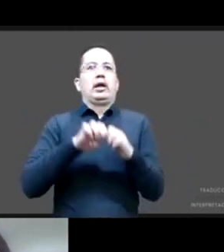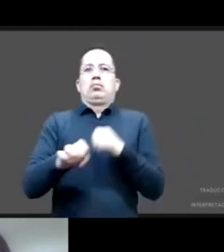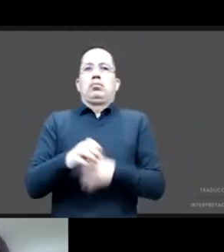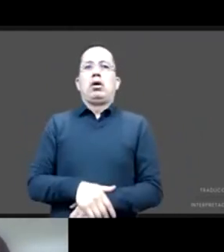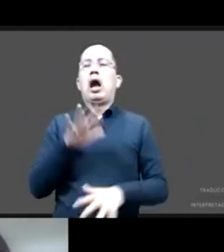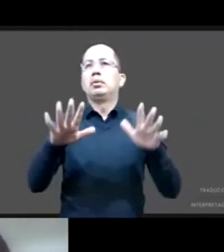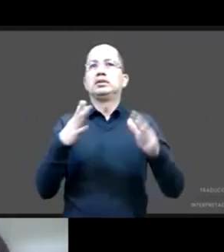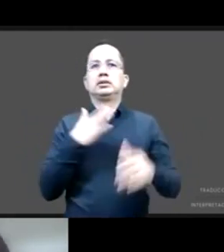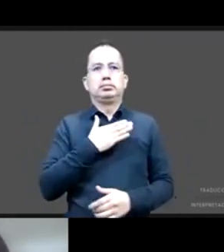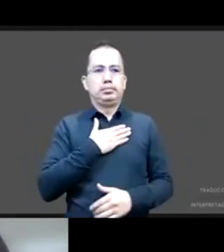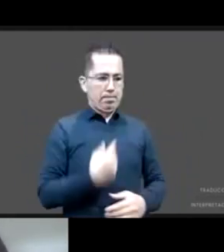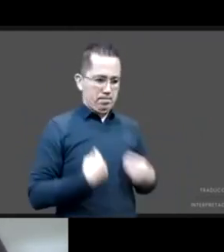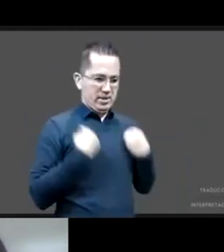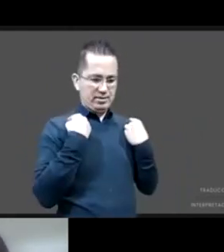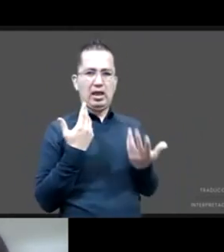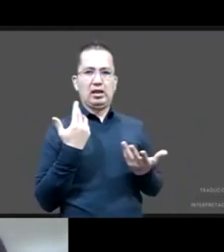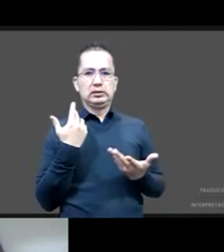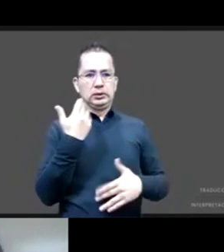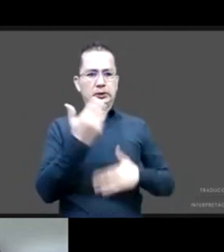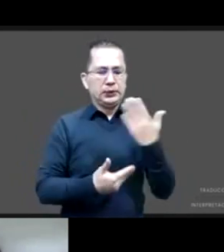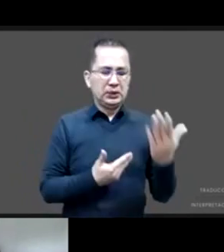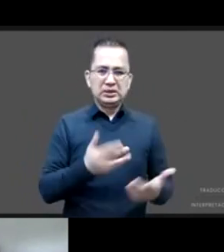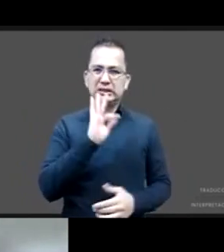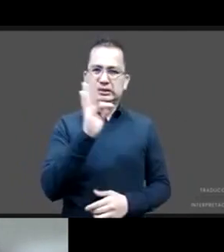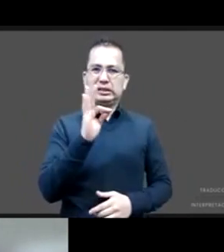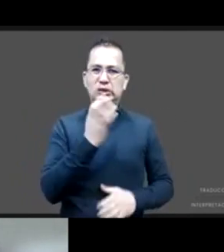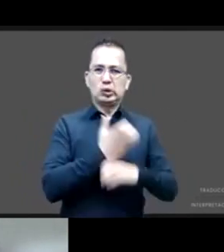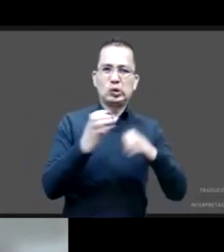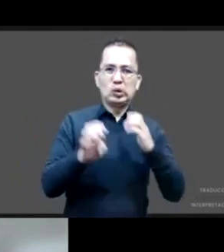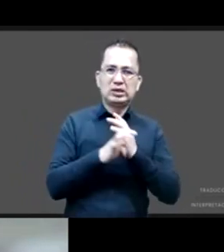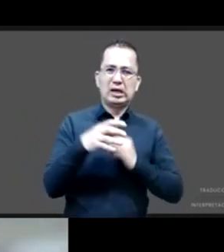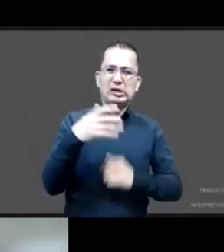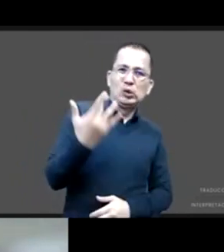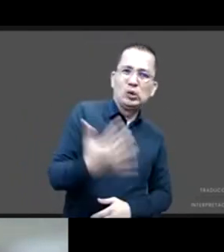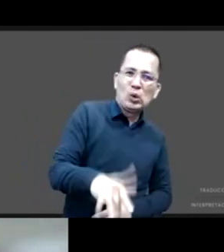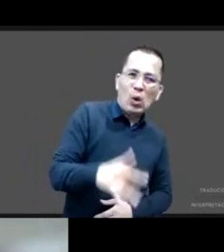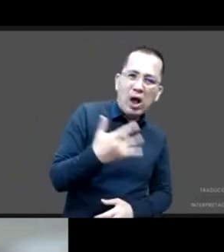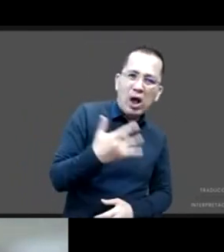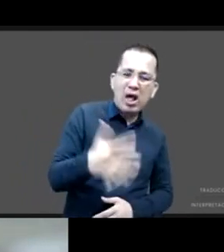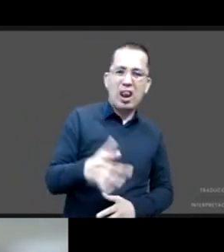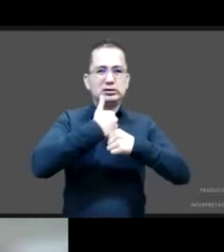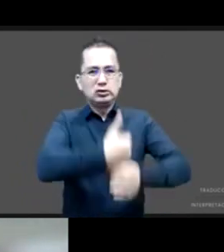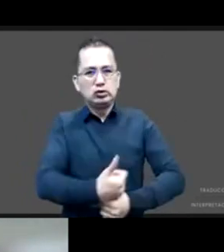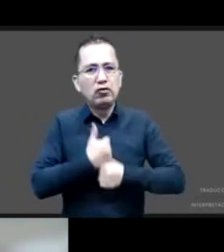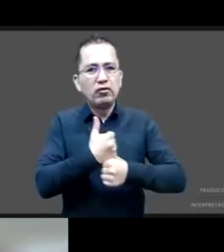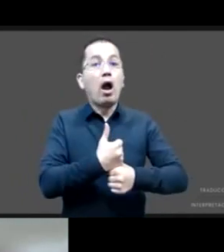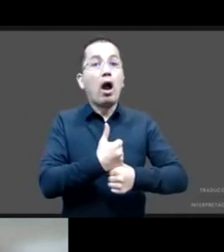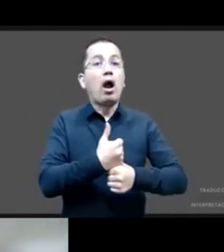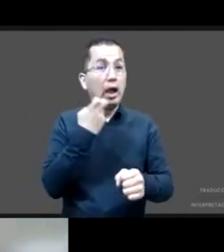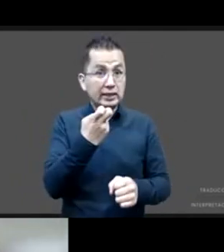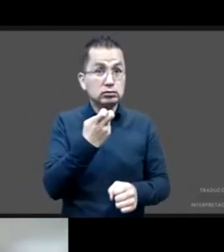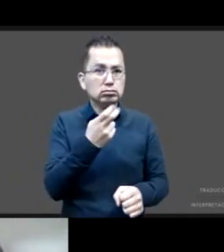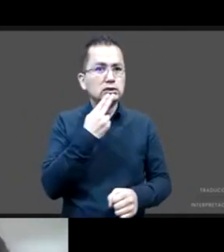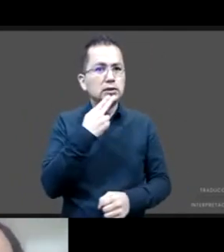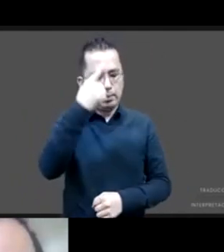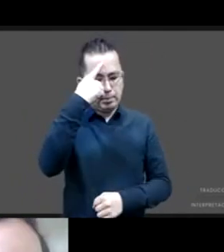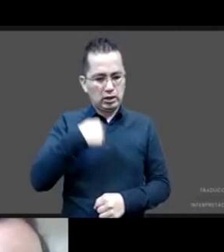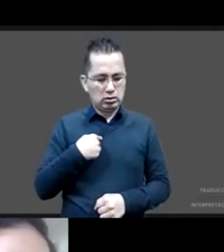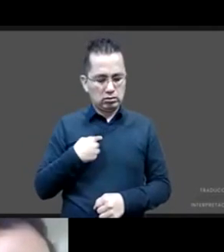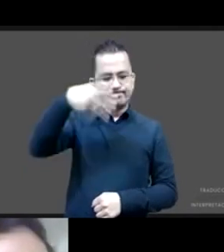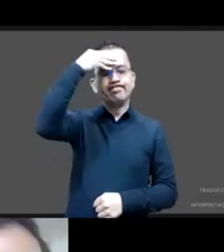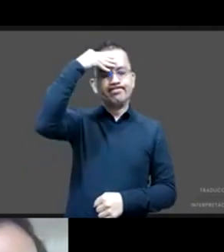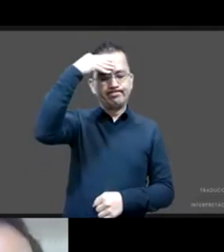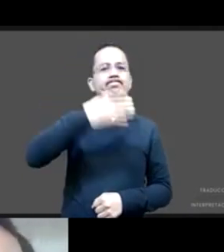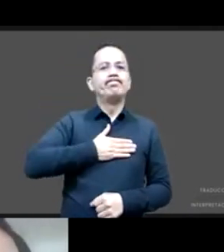vivencias dolorosas puede solamente reforzar sus valores y sus conductas o uno puede